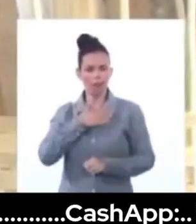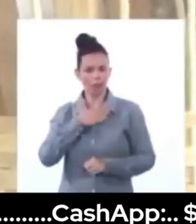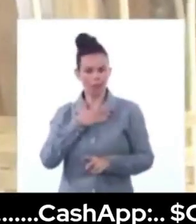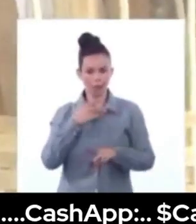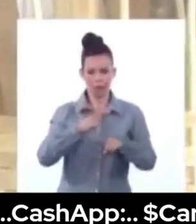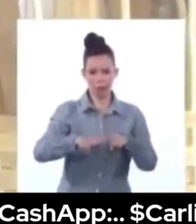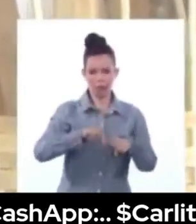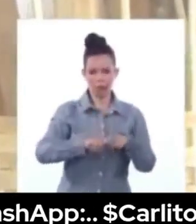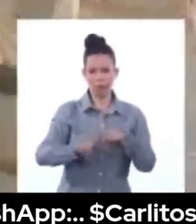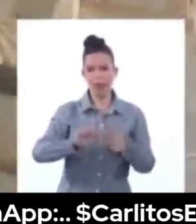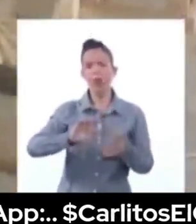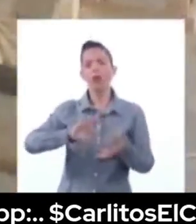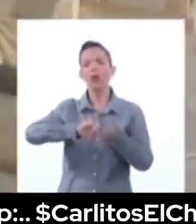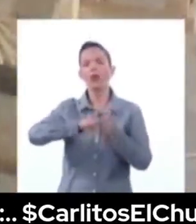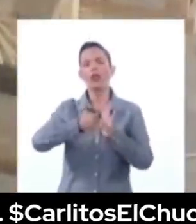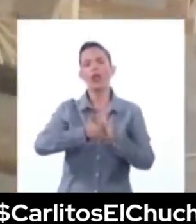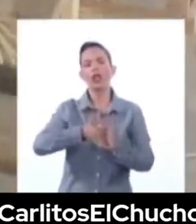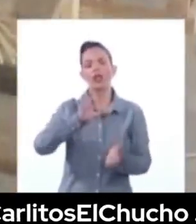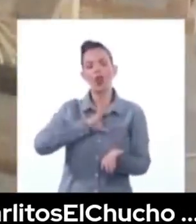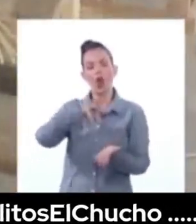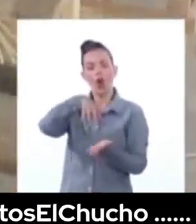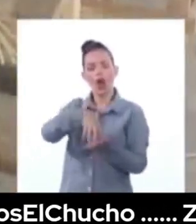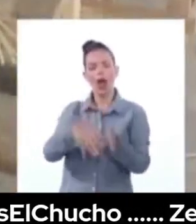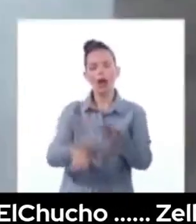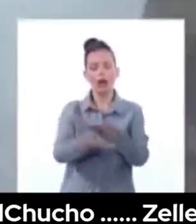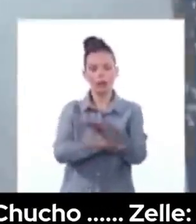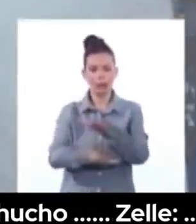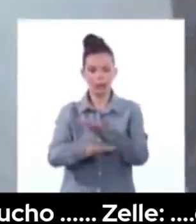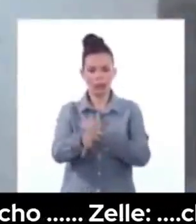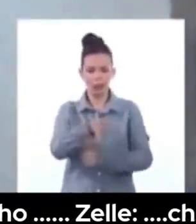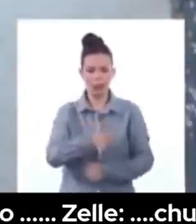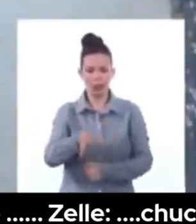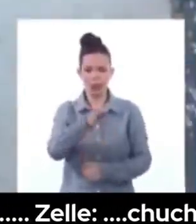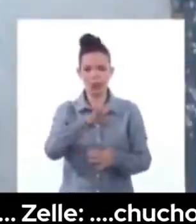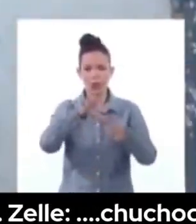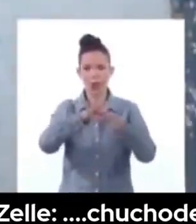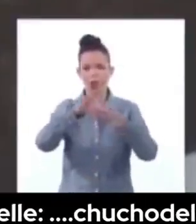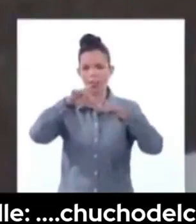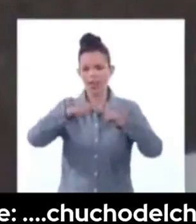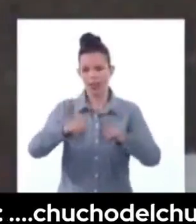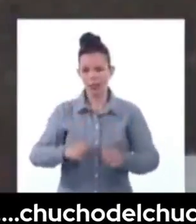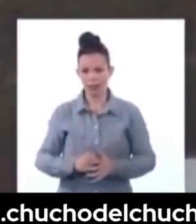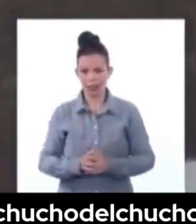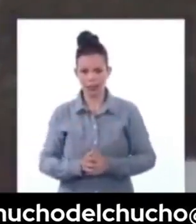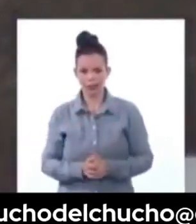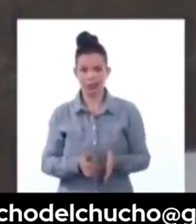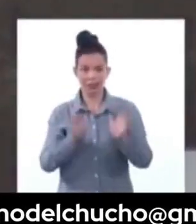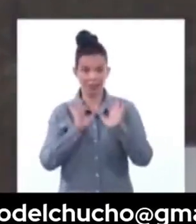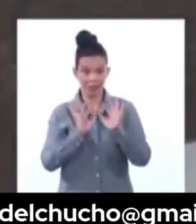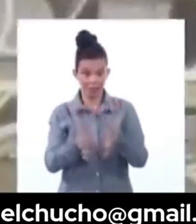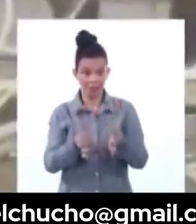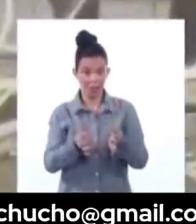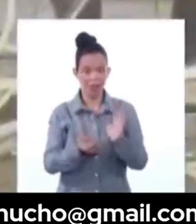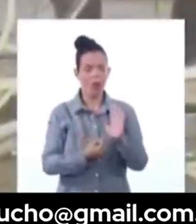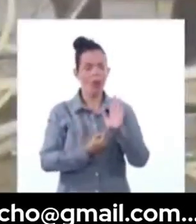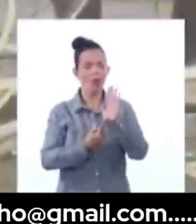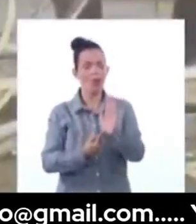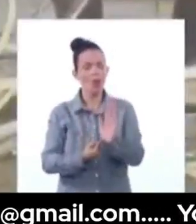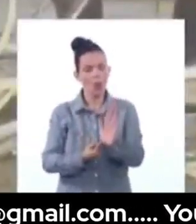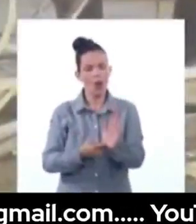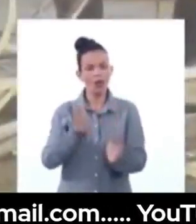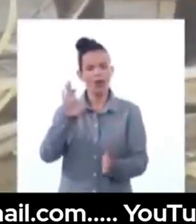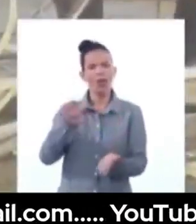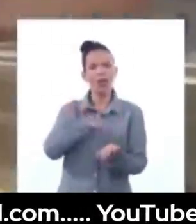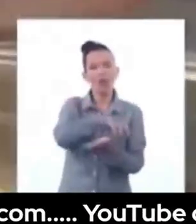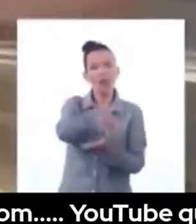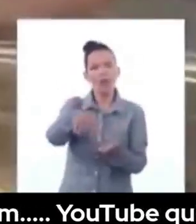Confeccionan los cestos y demás objetos decorativos y de utilidad para el hogar. Los hombres se dedican a las tareas más duras, dentro de las